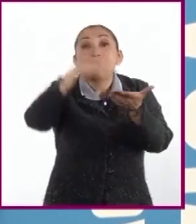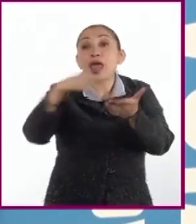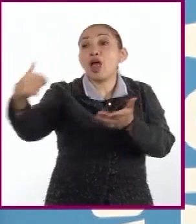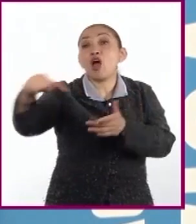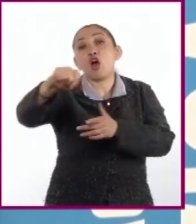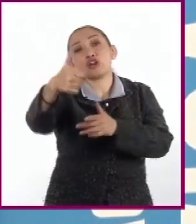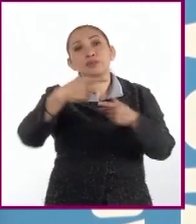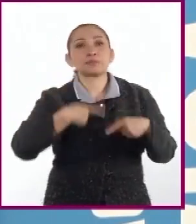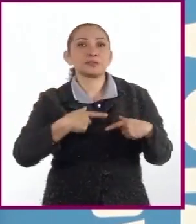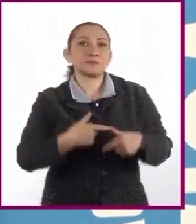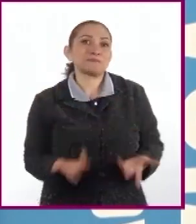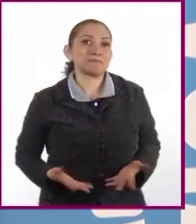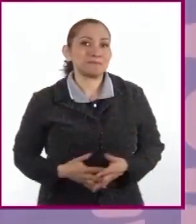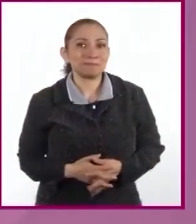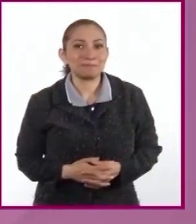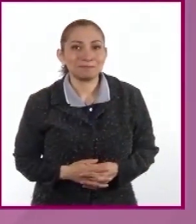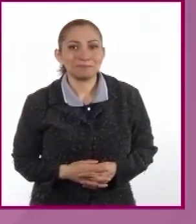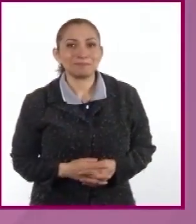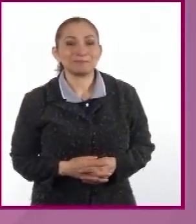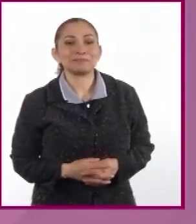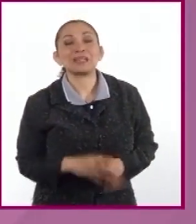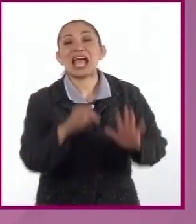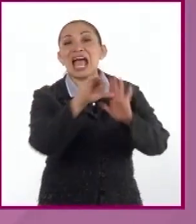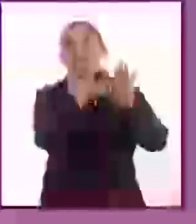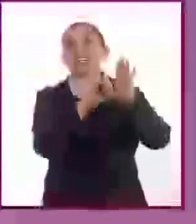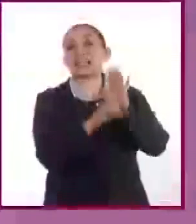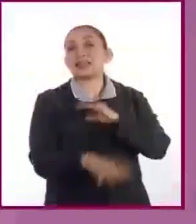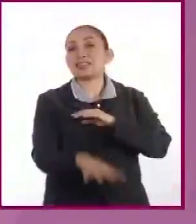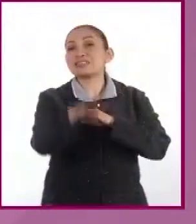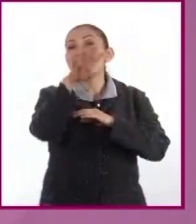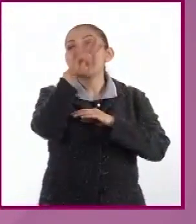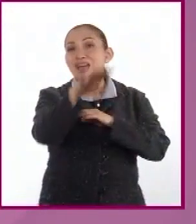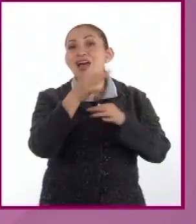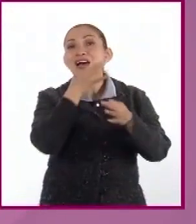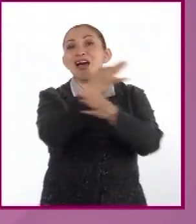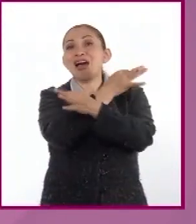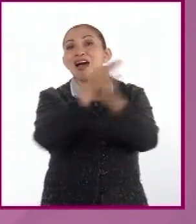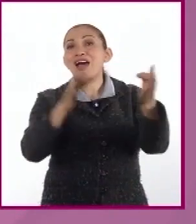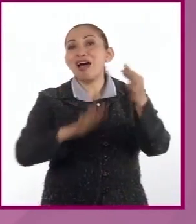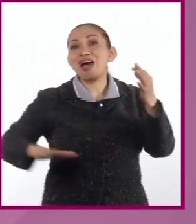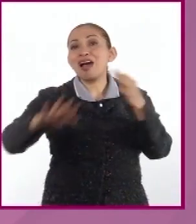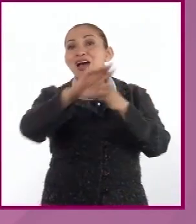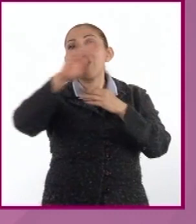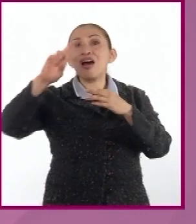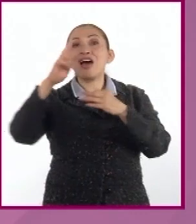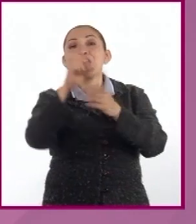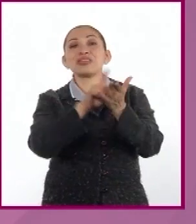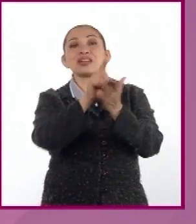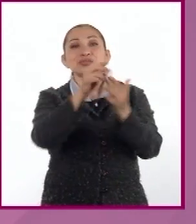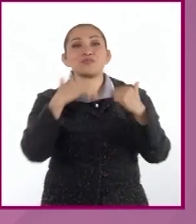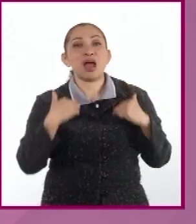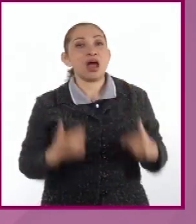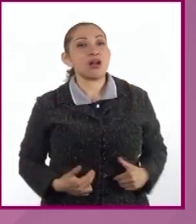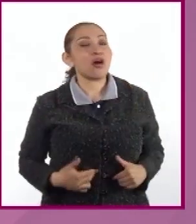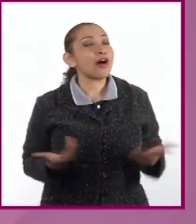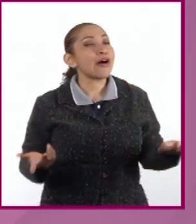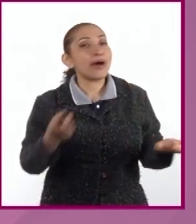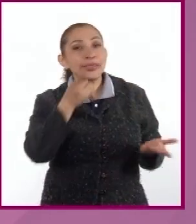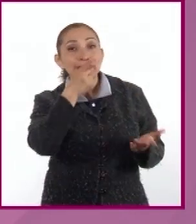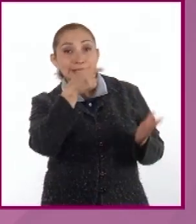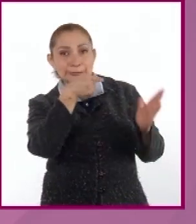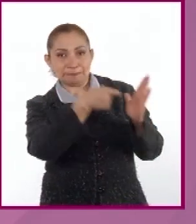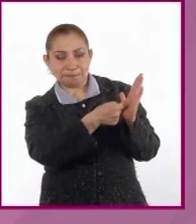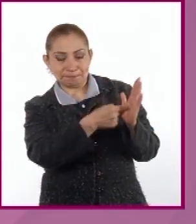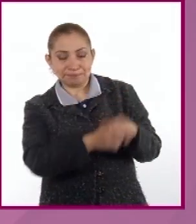las y los otros. En el artículo 19 de la Declaración Universal de los Derechos Humanos se consigna